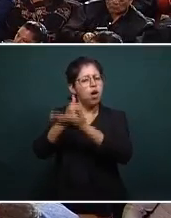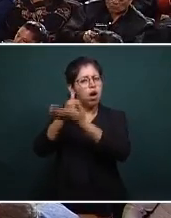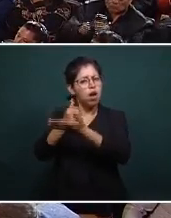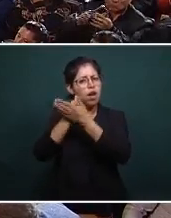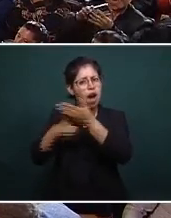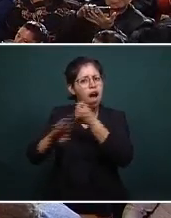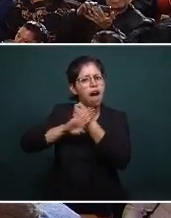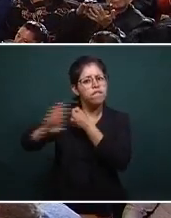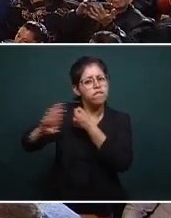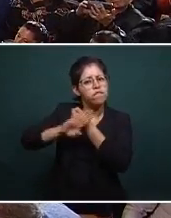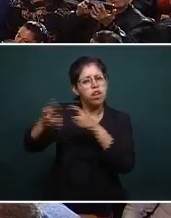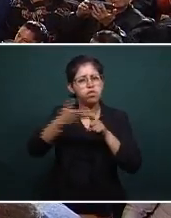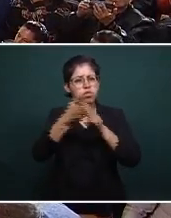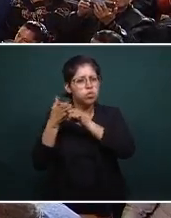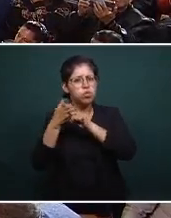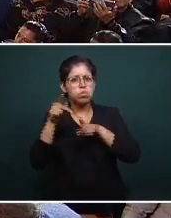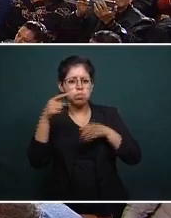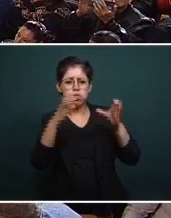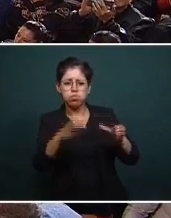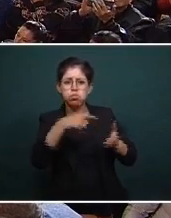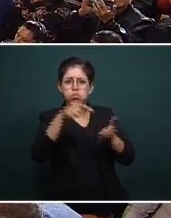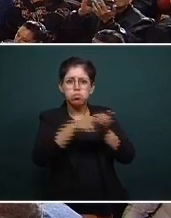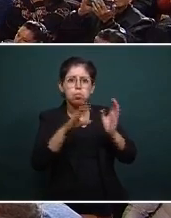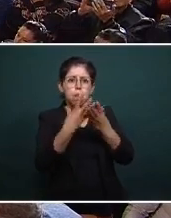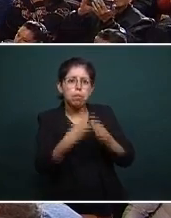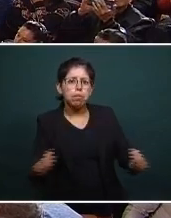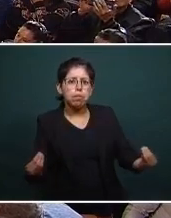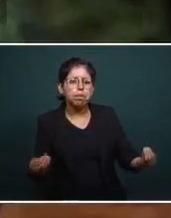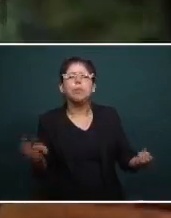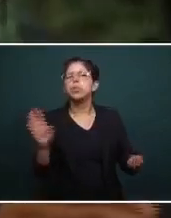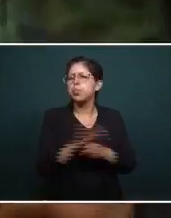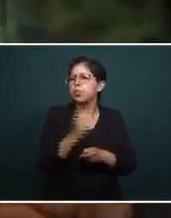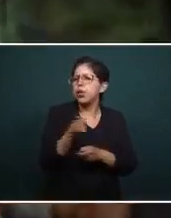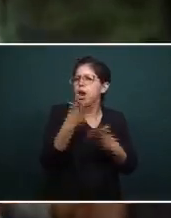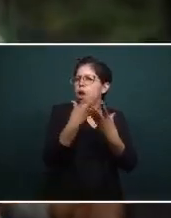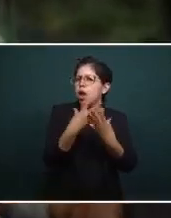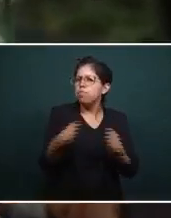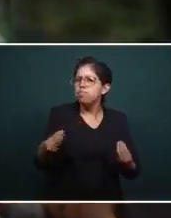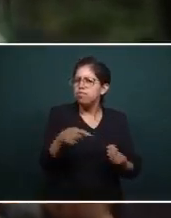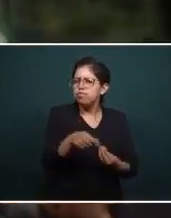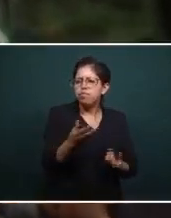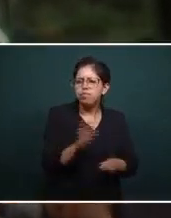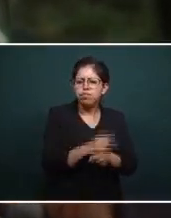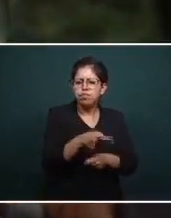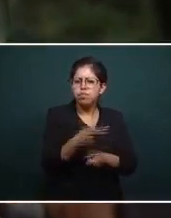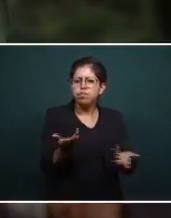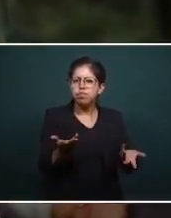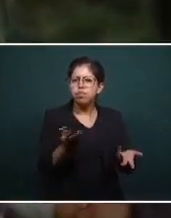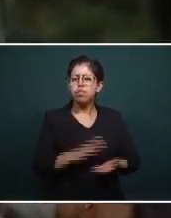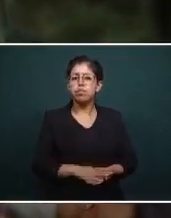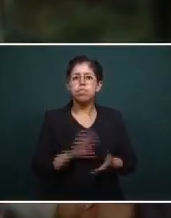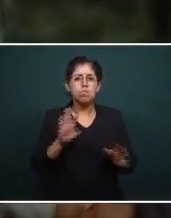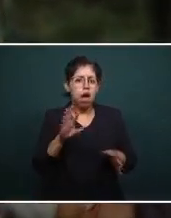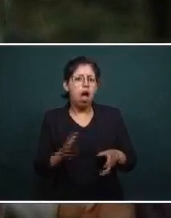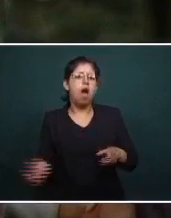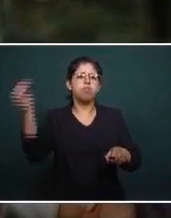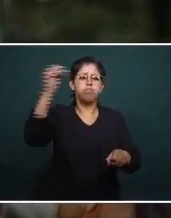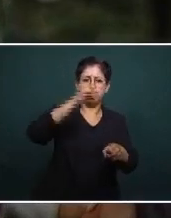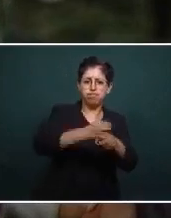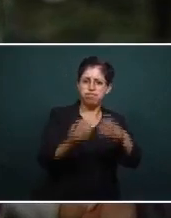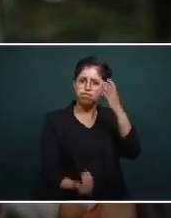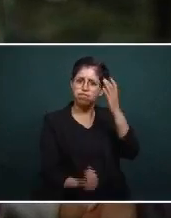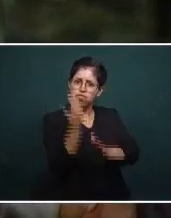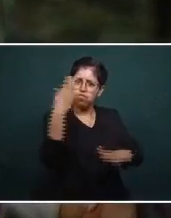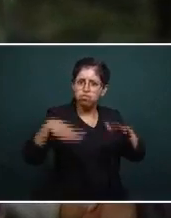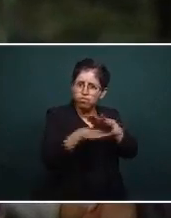base desapareció. No sé si usted tenga los motivos de por qué desapareció esta base. Si van a volver a tener esta